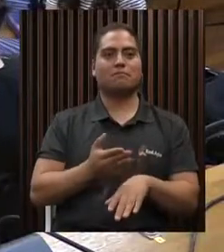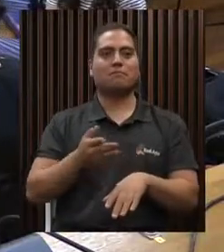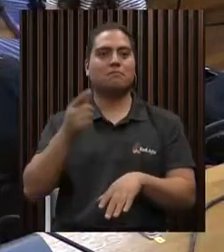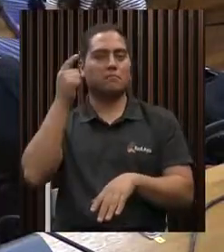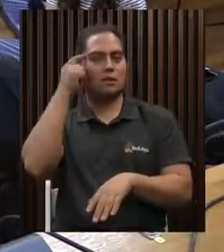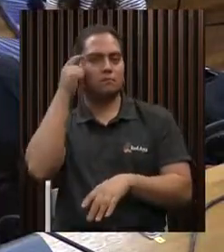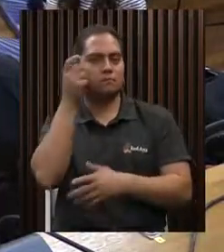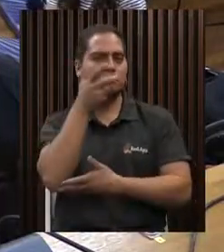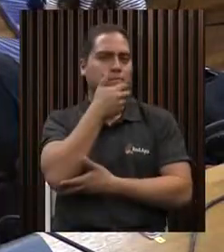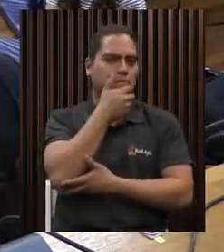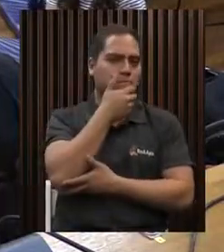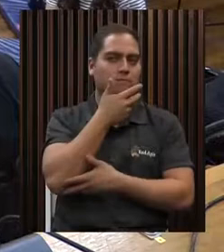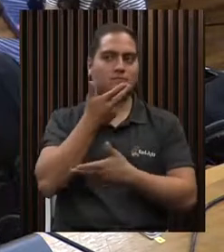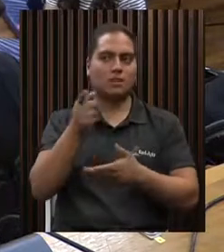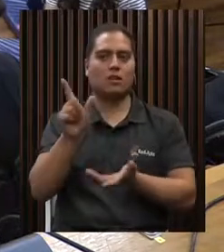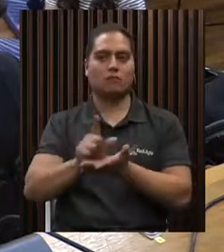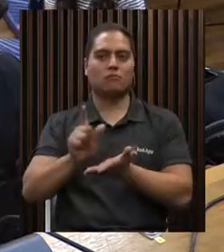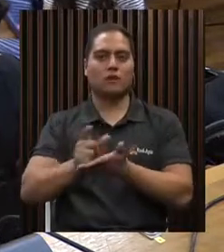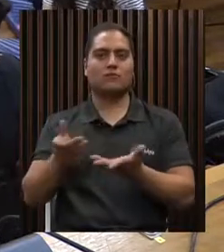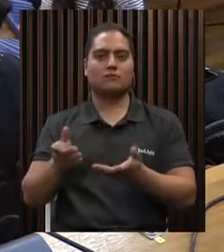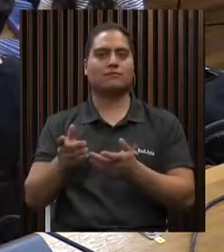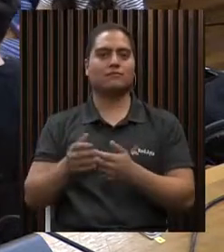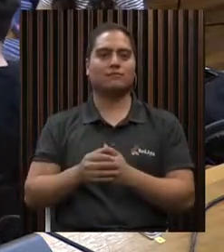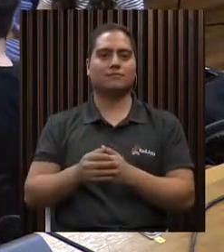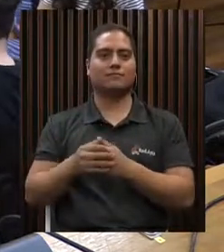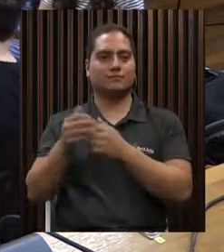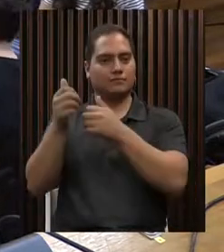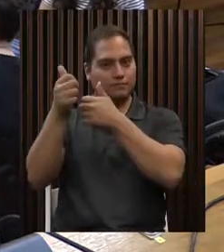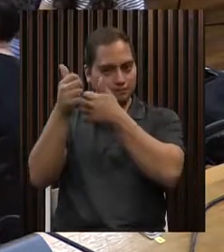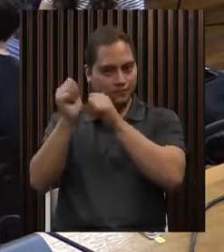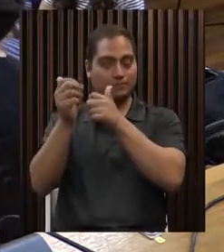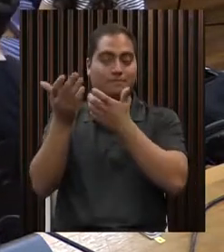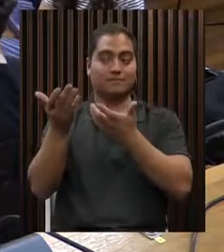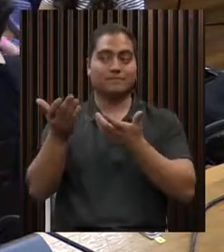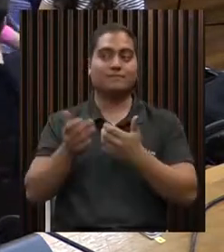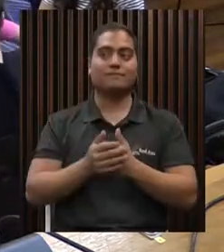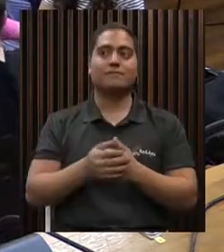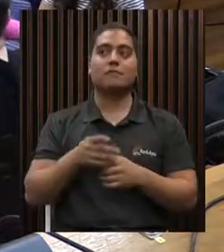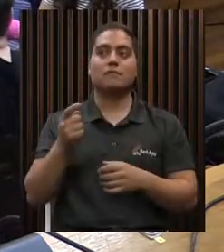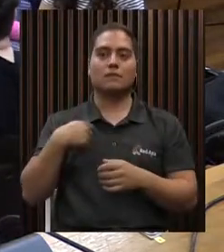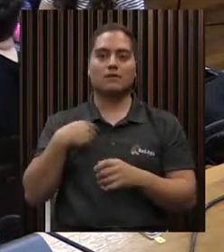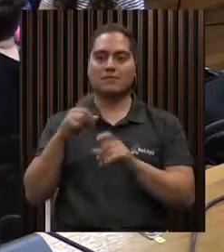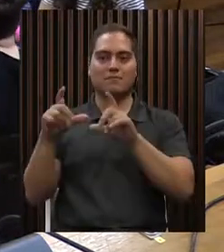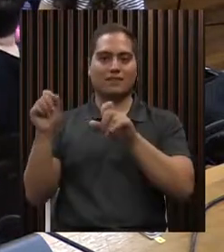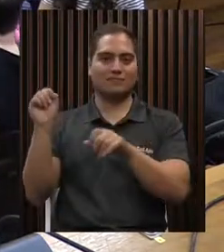desafiarlos. Entonces, voy a tratar de describir rápidamente esta imagen.